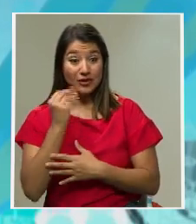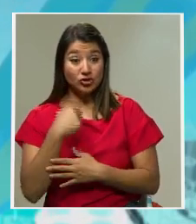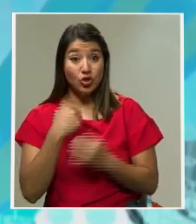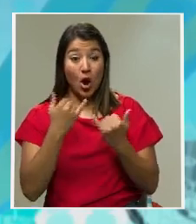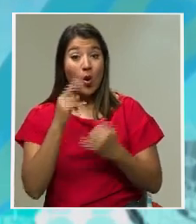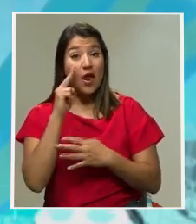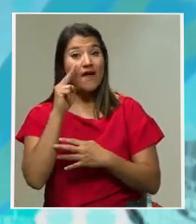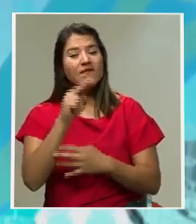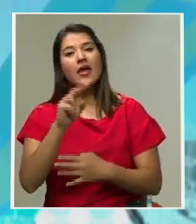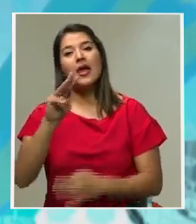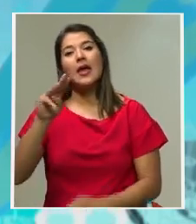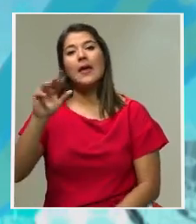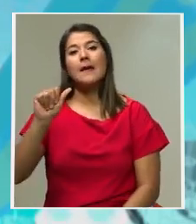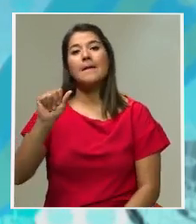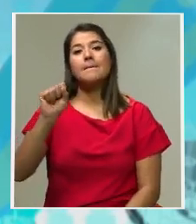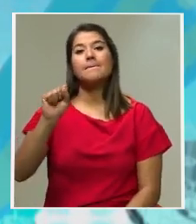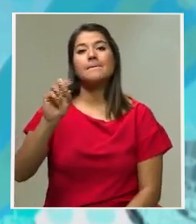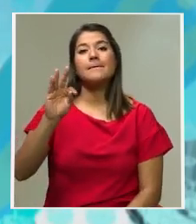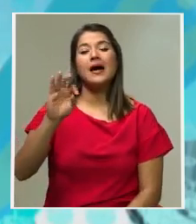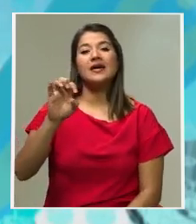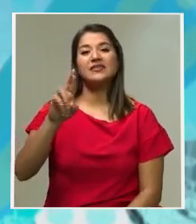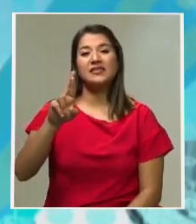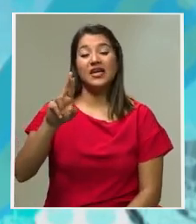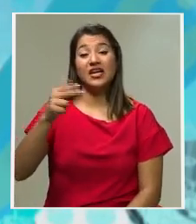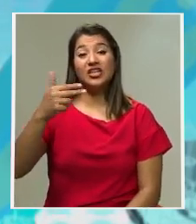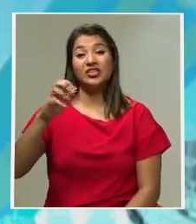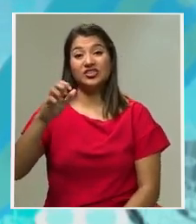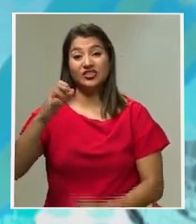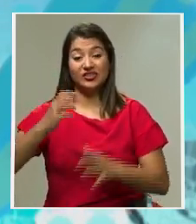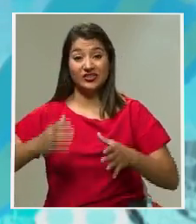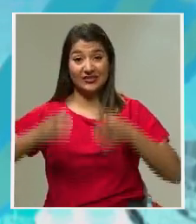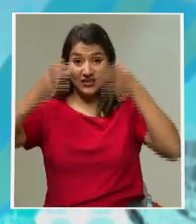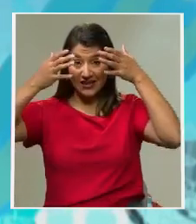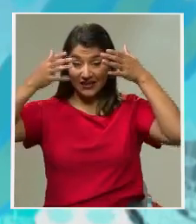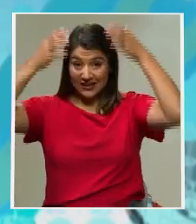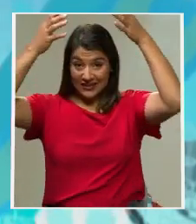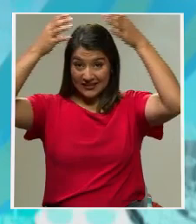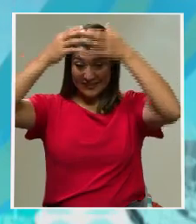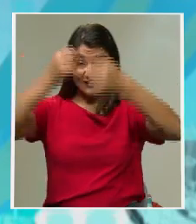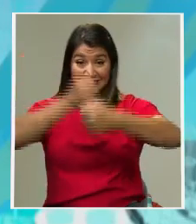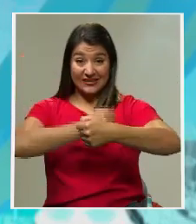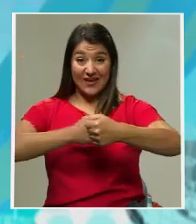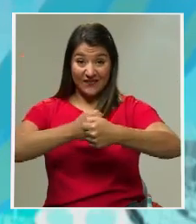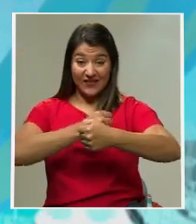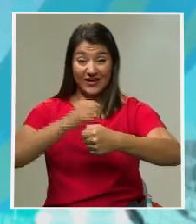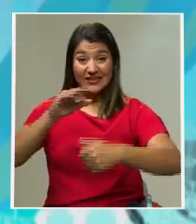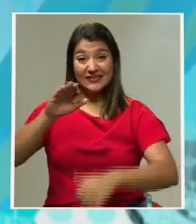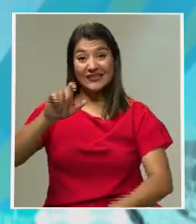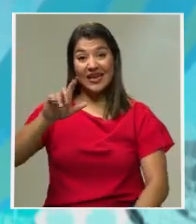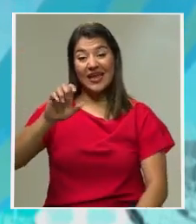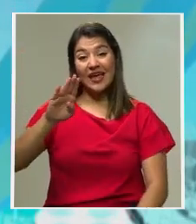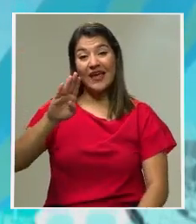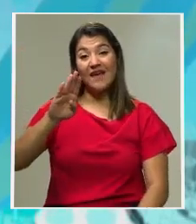viendo MasterChef Celebrity de Argentina y me estoy quedando hasta tardísimo viendo